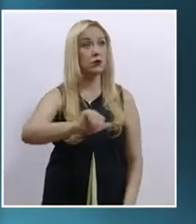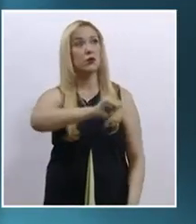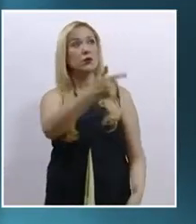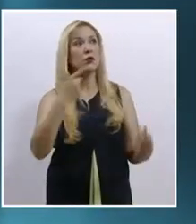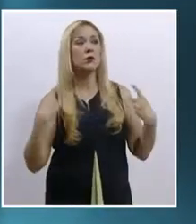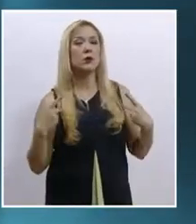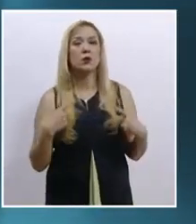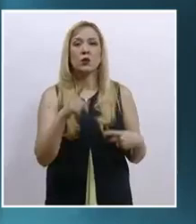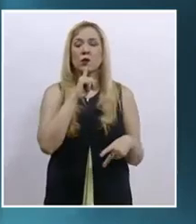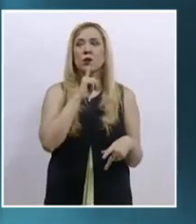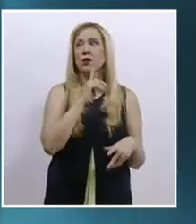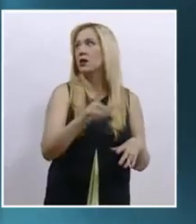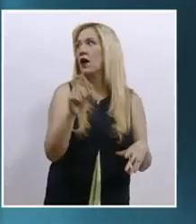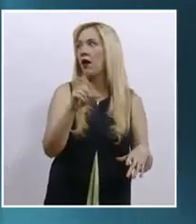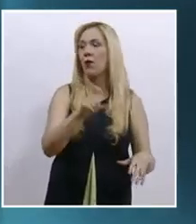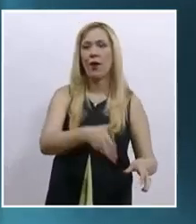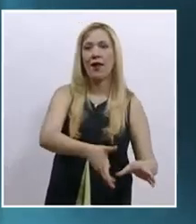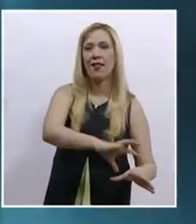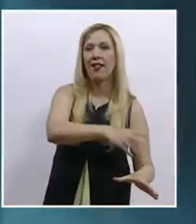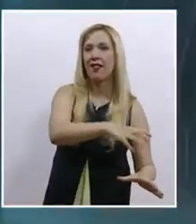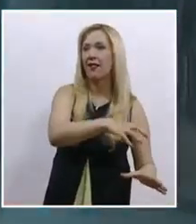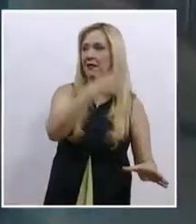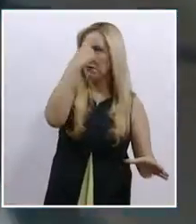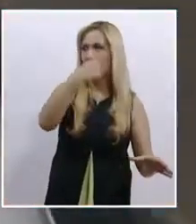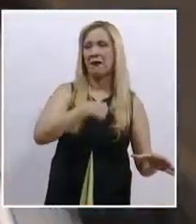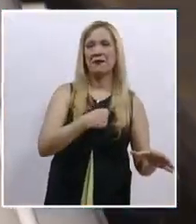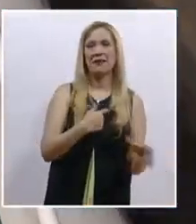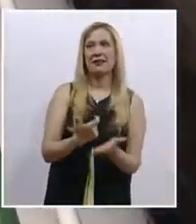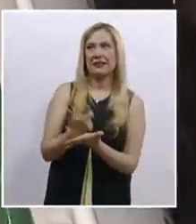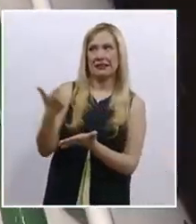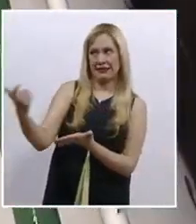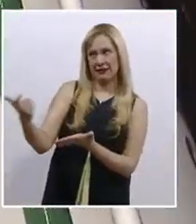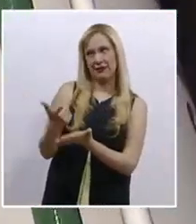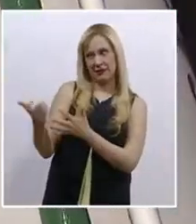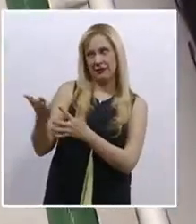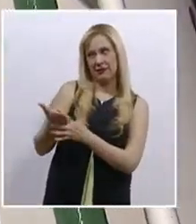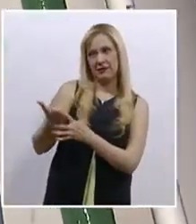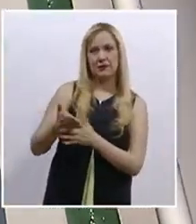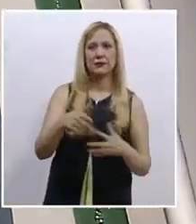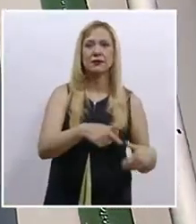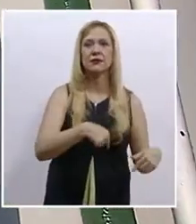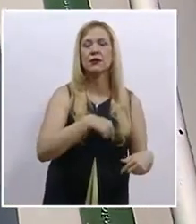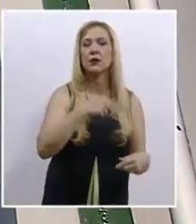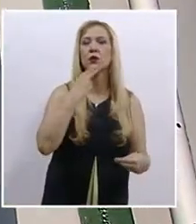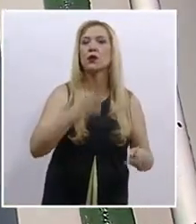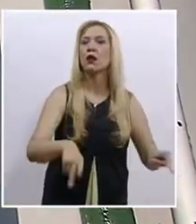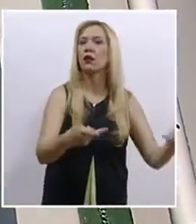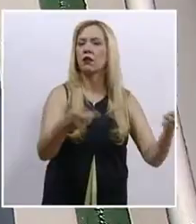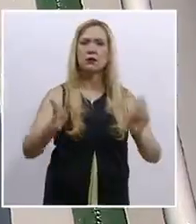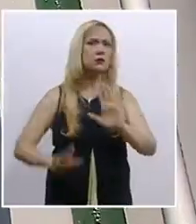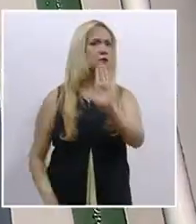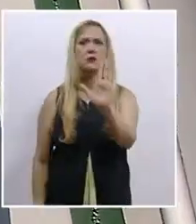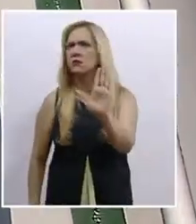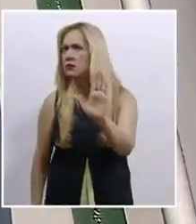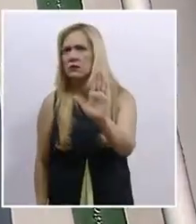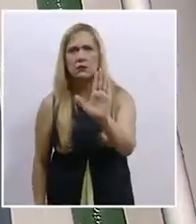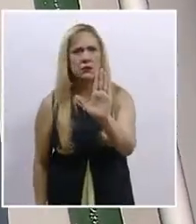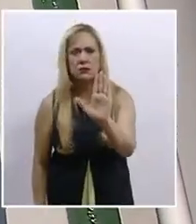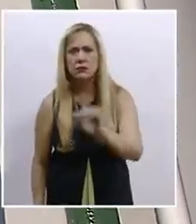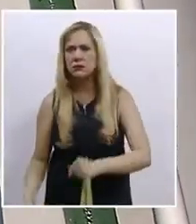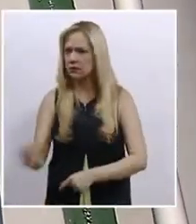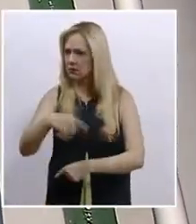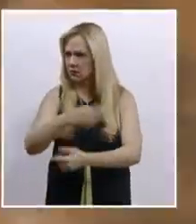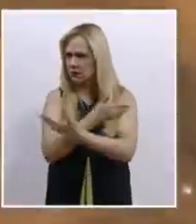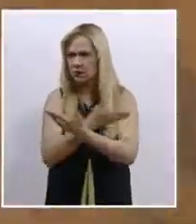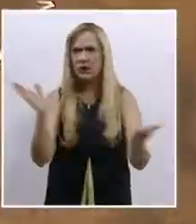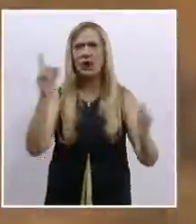en modo alguno el disfrute al derecho al agua. Además, debe adoptar medidas legislativas para evitar que terceros impidan el acceso al agua